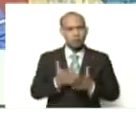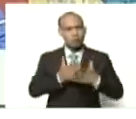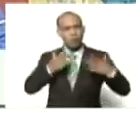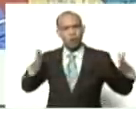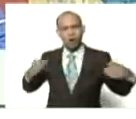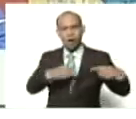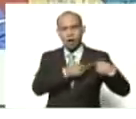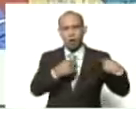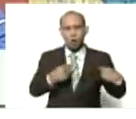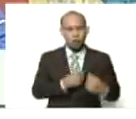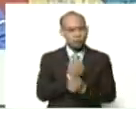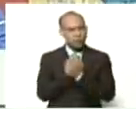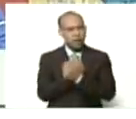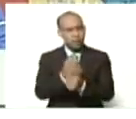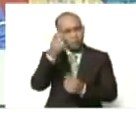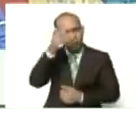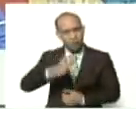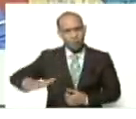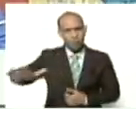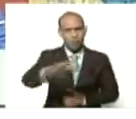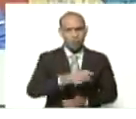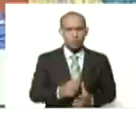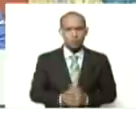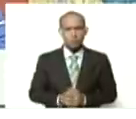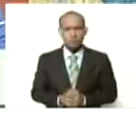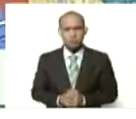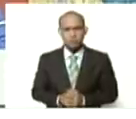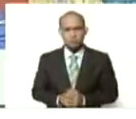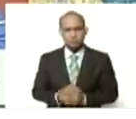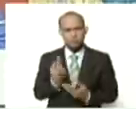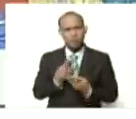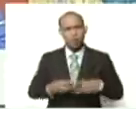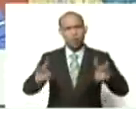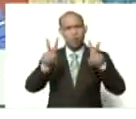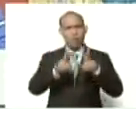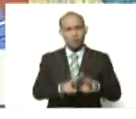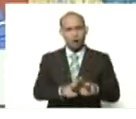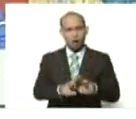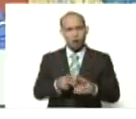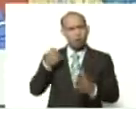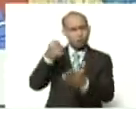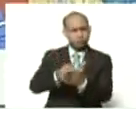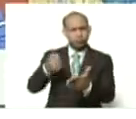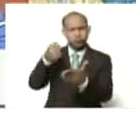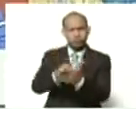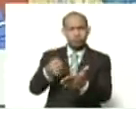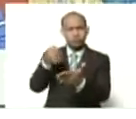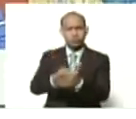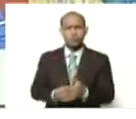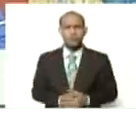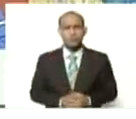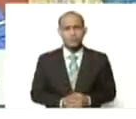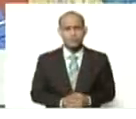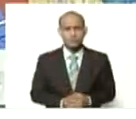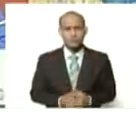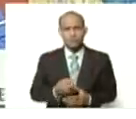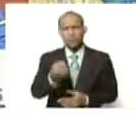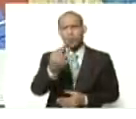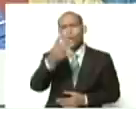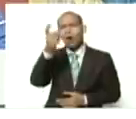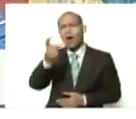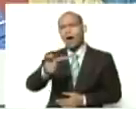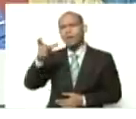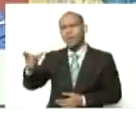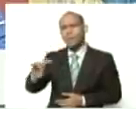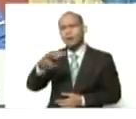corazón, por su amor al pueblo, por su valentía, por su perseverancia. ¿Cuánta gente traicionó